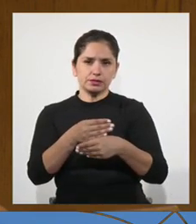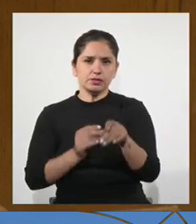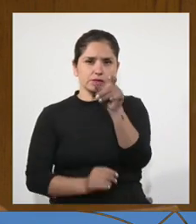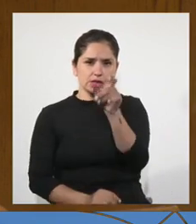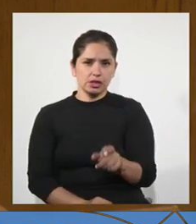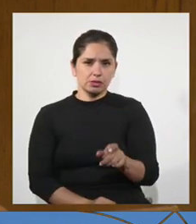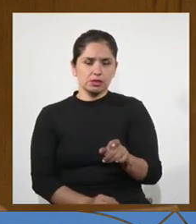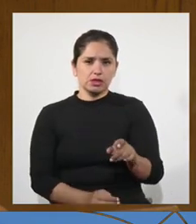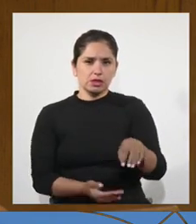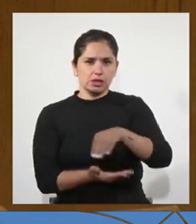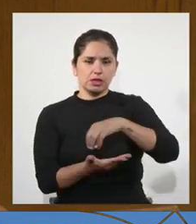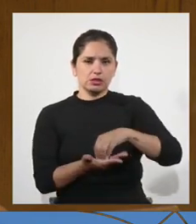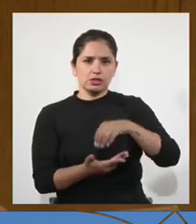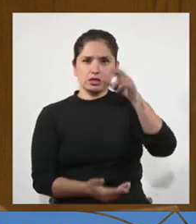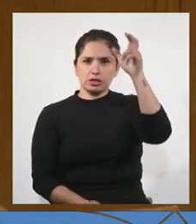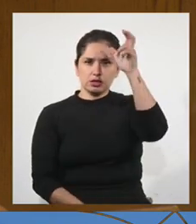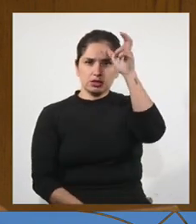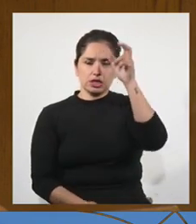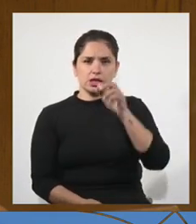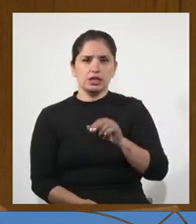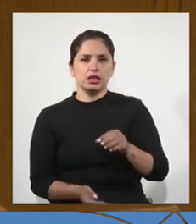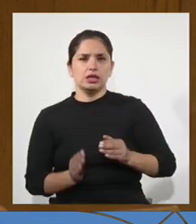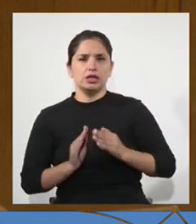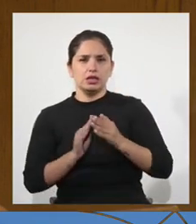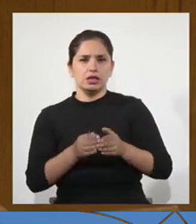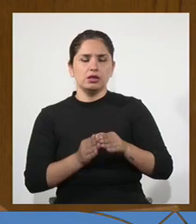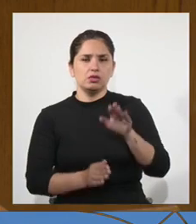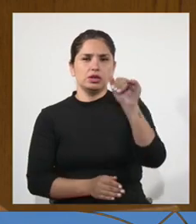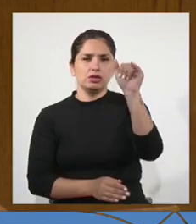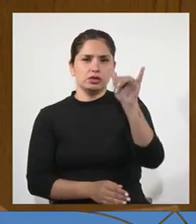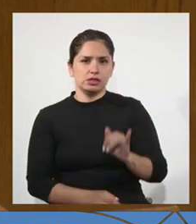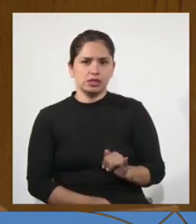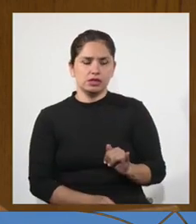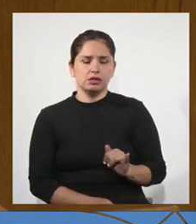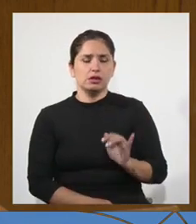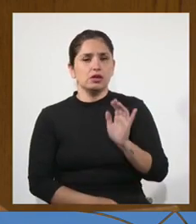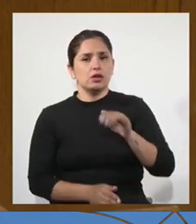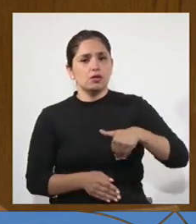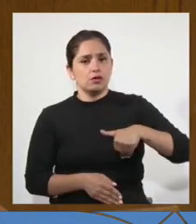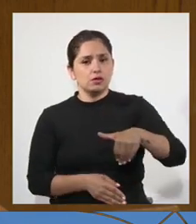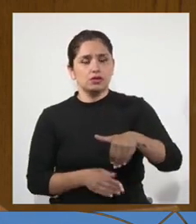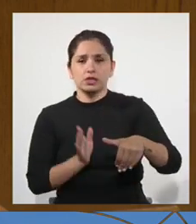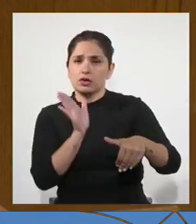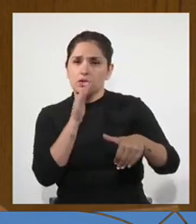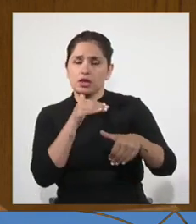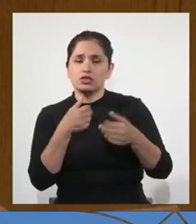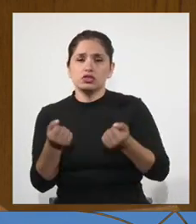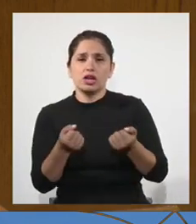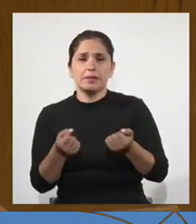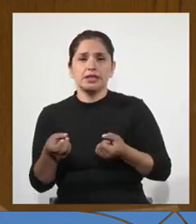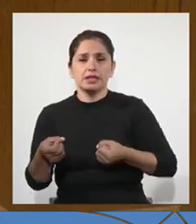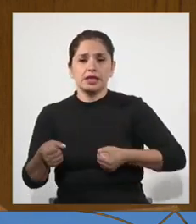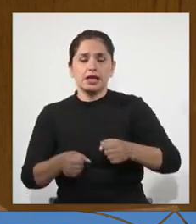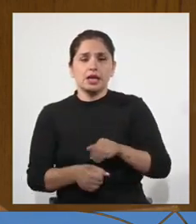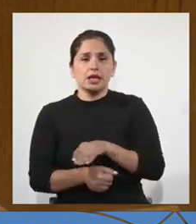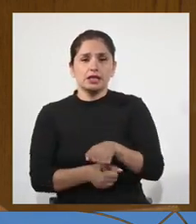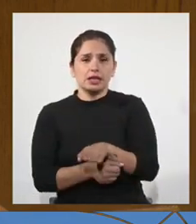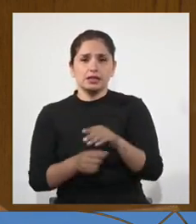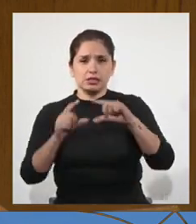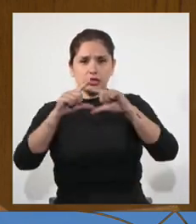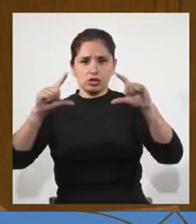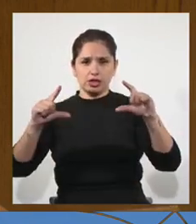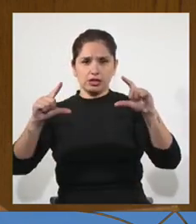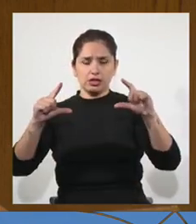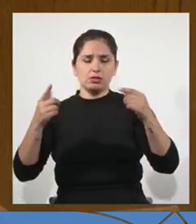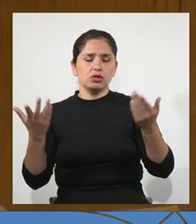las ciudades de Coyhaique y de Puerto Aysén, que están con el mismo problema. No hay buses, tenemos taxis colectivos y se está estudiando la forma de qué manera